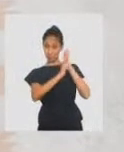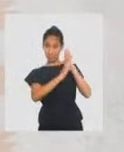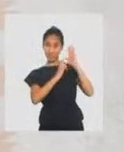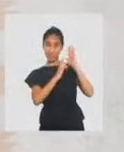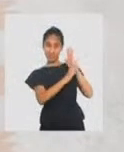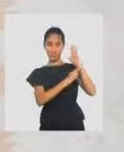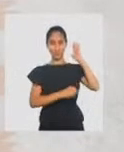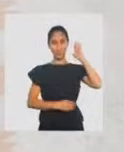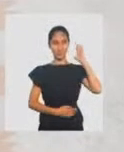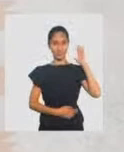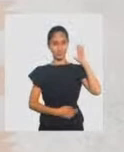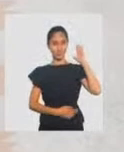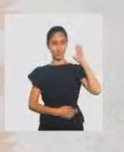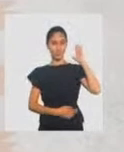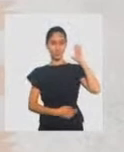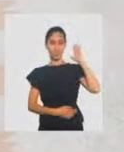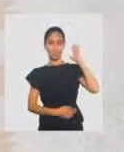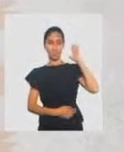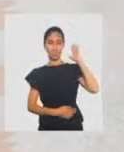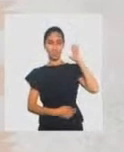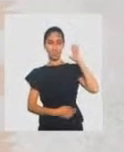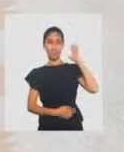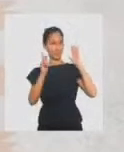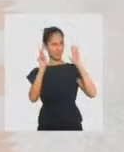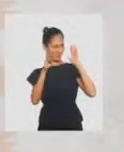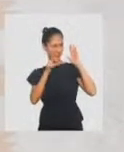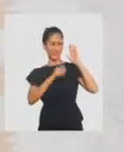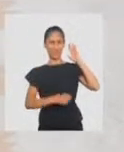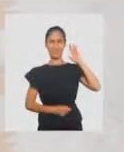phrase. Lee la frase, Karina.